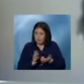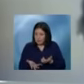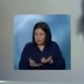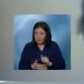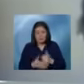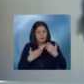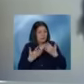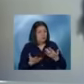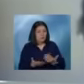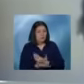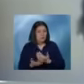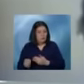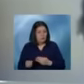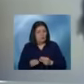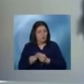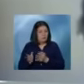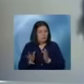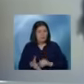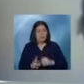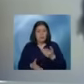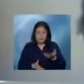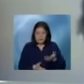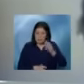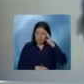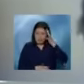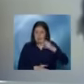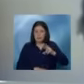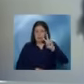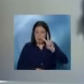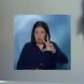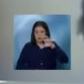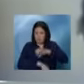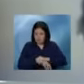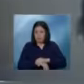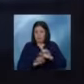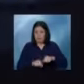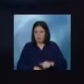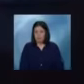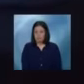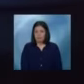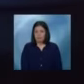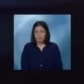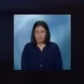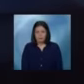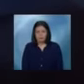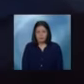embargo, gracias a una nueva estrategia de la institución, cayeron dos de estos delincuentes.